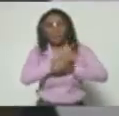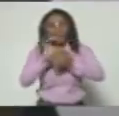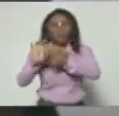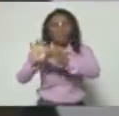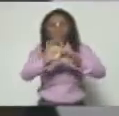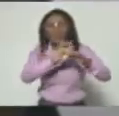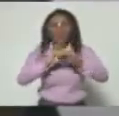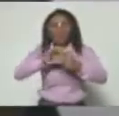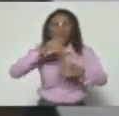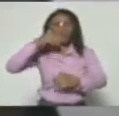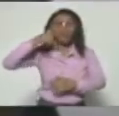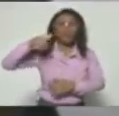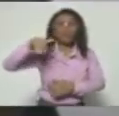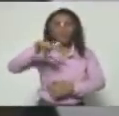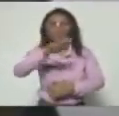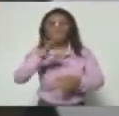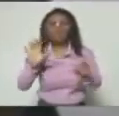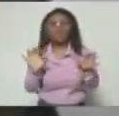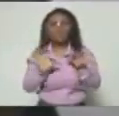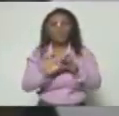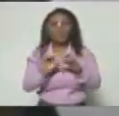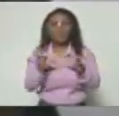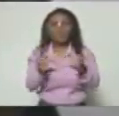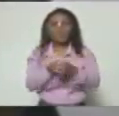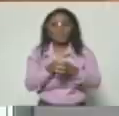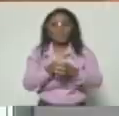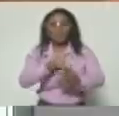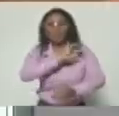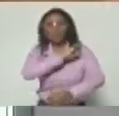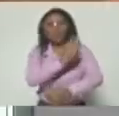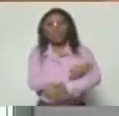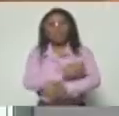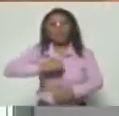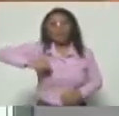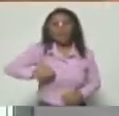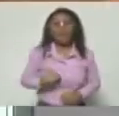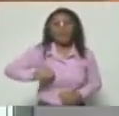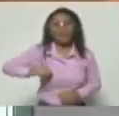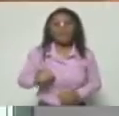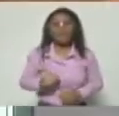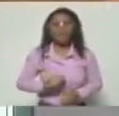al pueblo, cohesionada, equipada, unas fuerzas policiales.